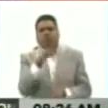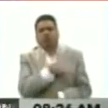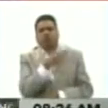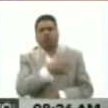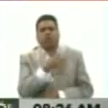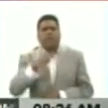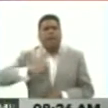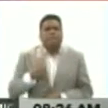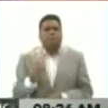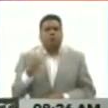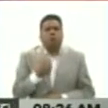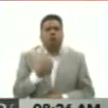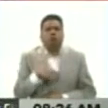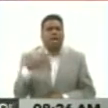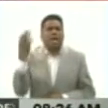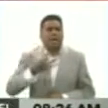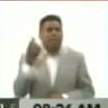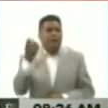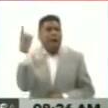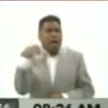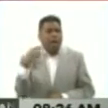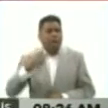policía corrompida que siempre estuvo,